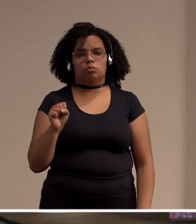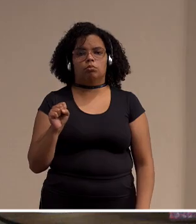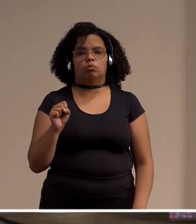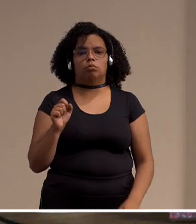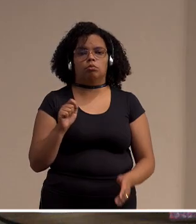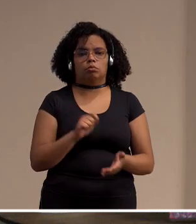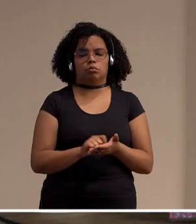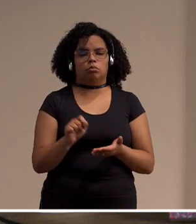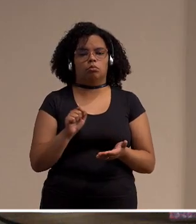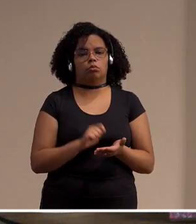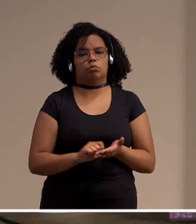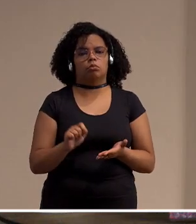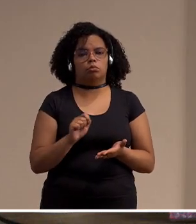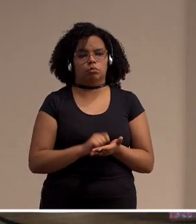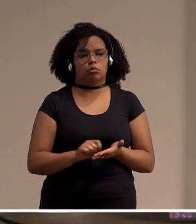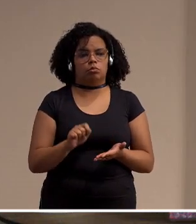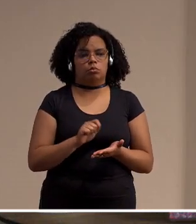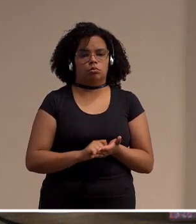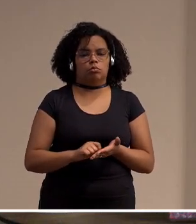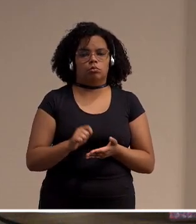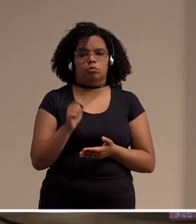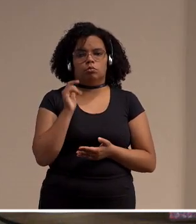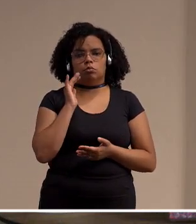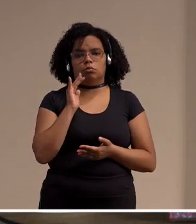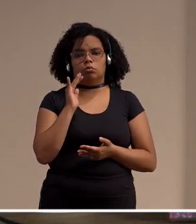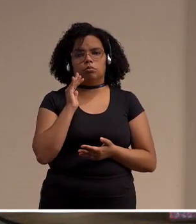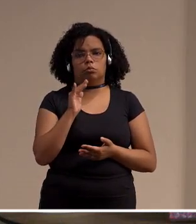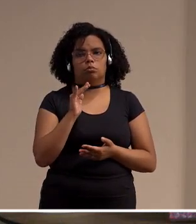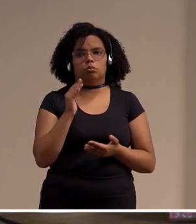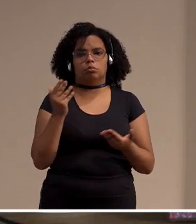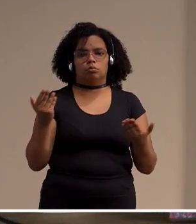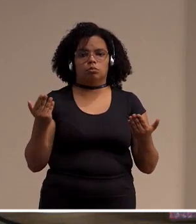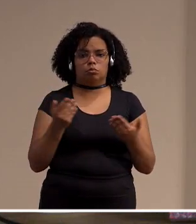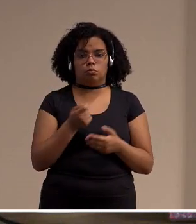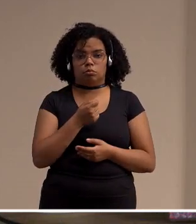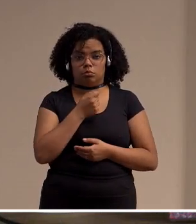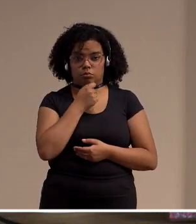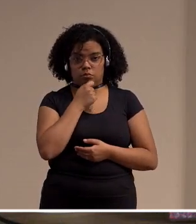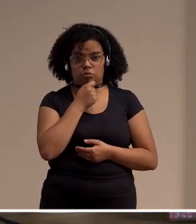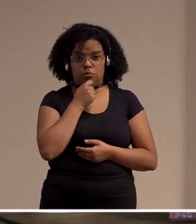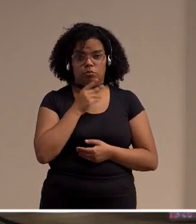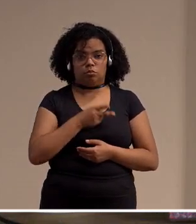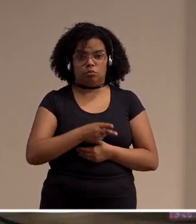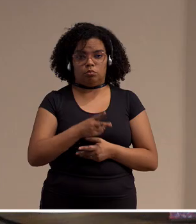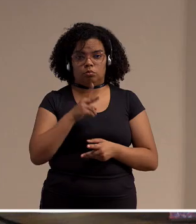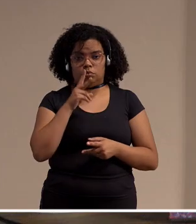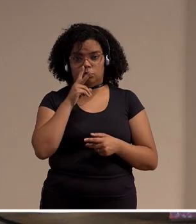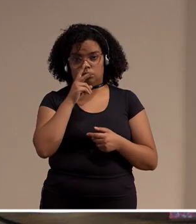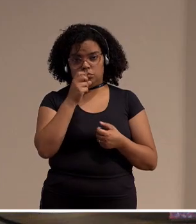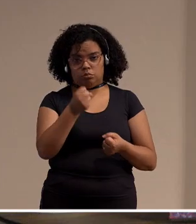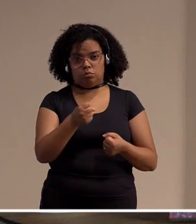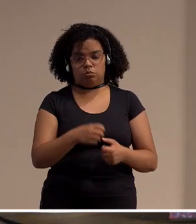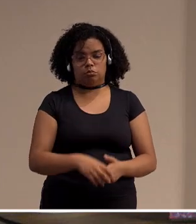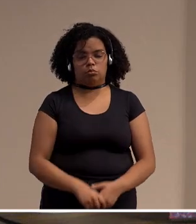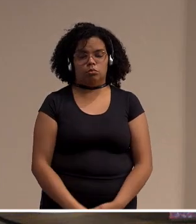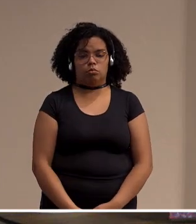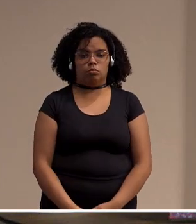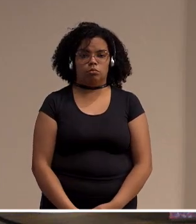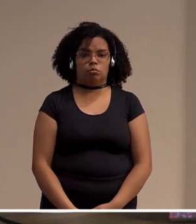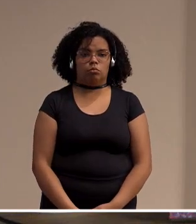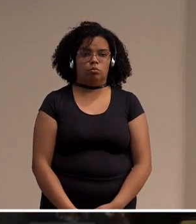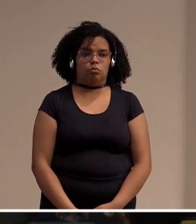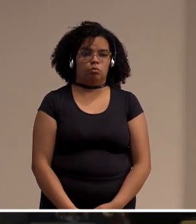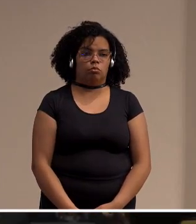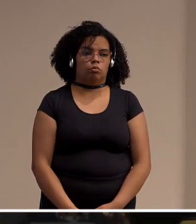está escrevendo ficção hoje. Ela ainda continua tão forte? Sí,